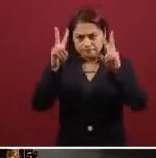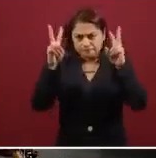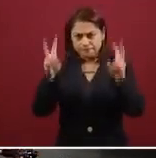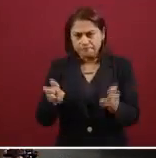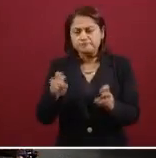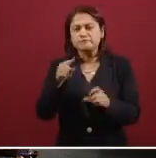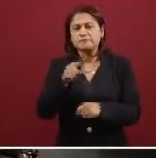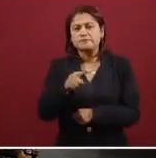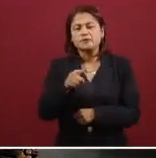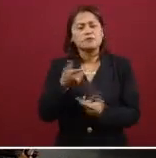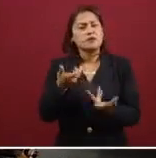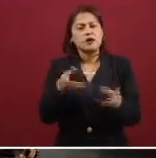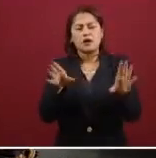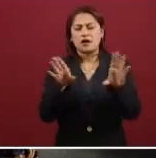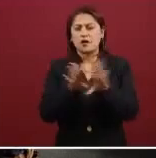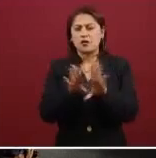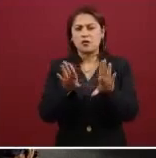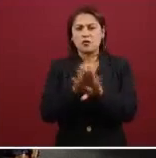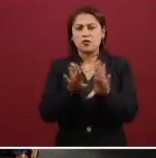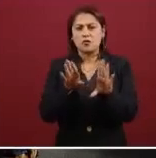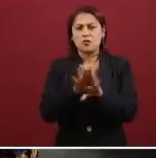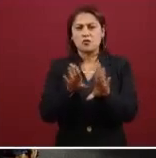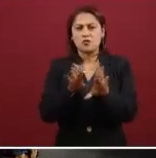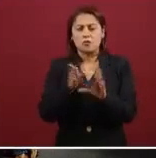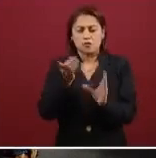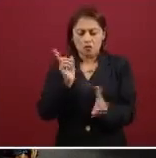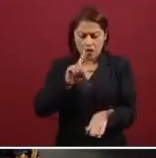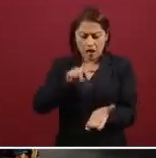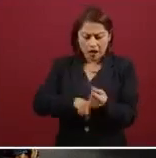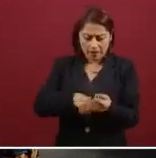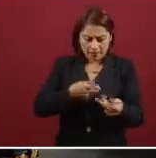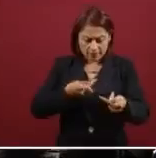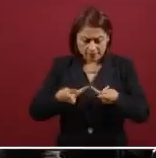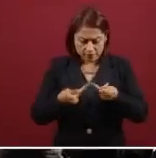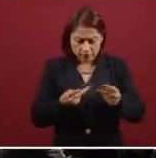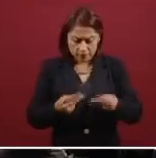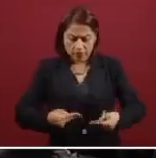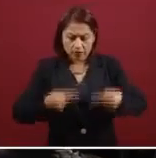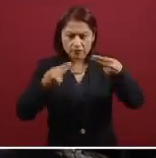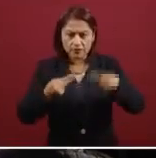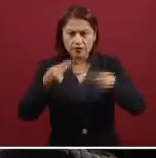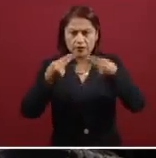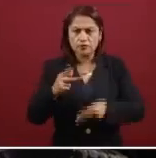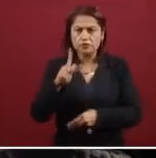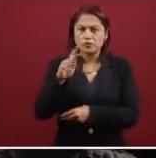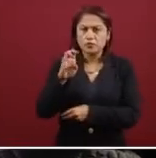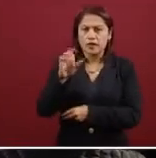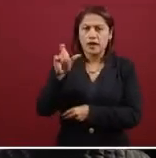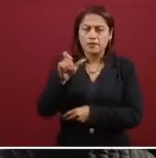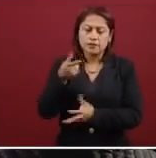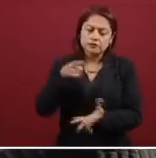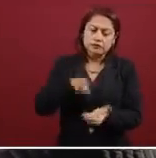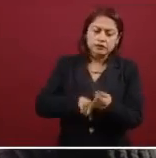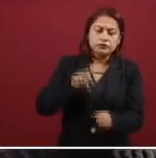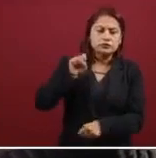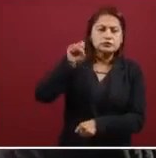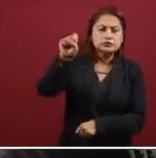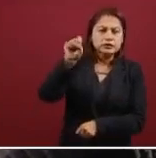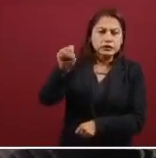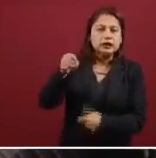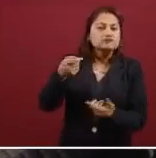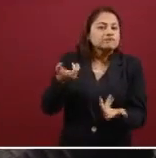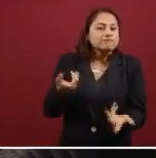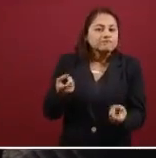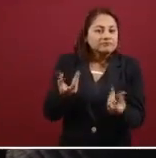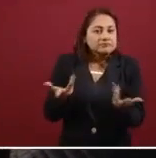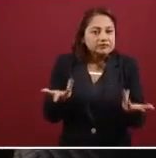tener o cómo está contemplado dentro de este plan de negocios en Petróleos Mexicanos el sindicato? ¿Qué